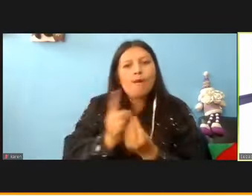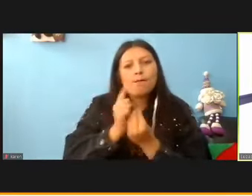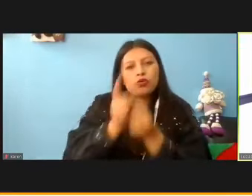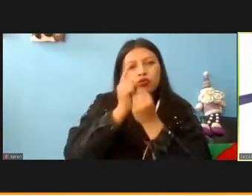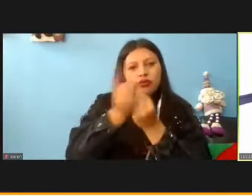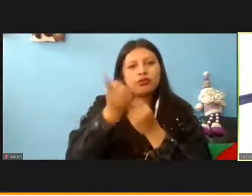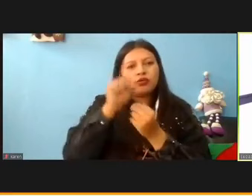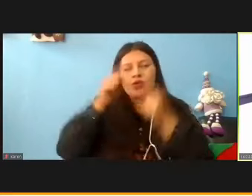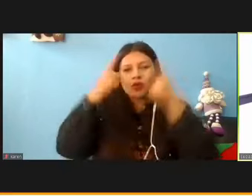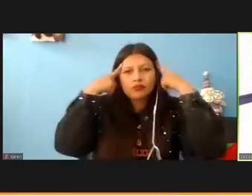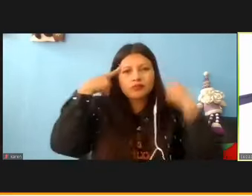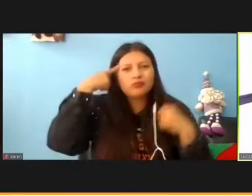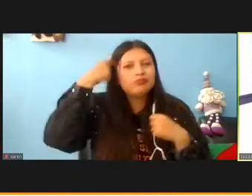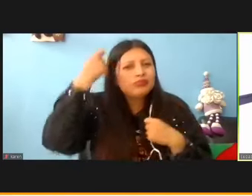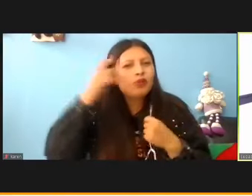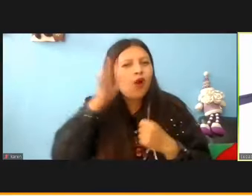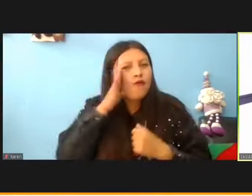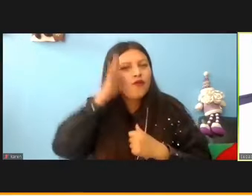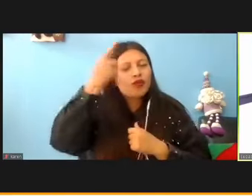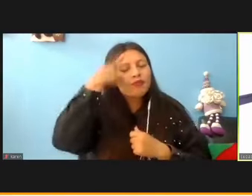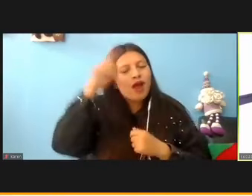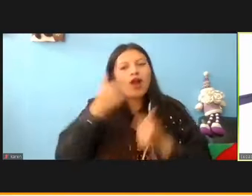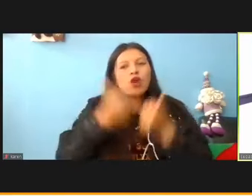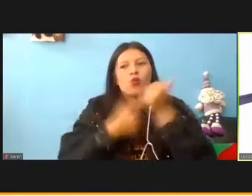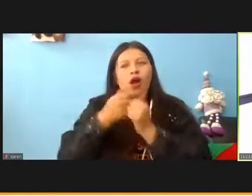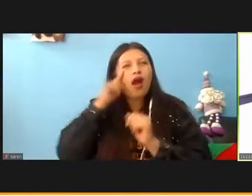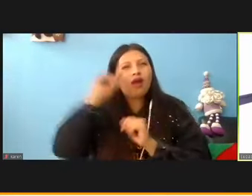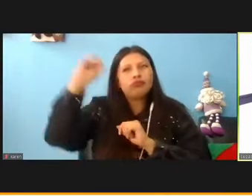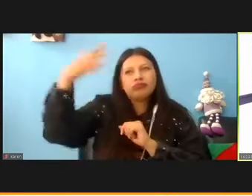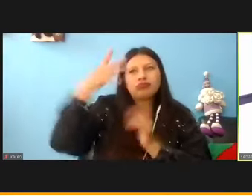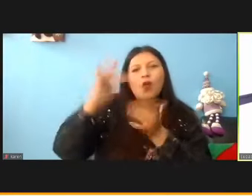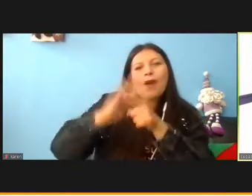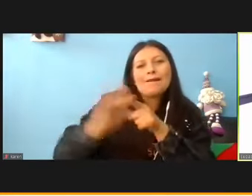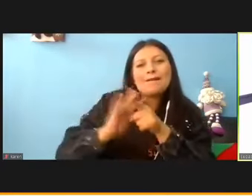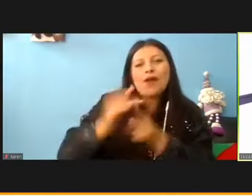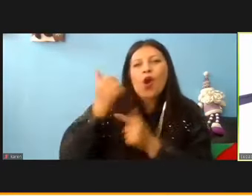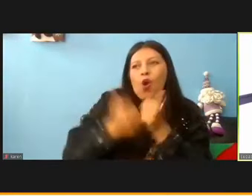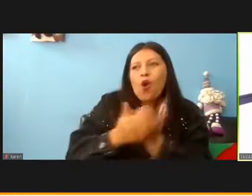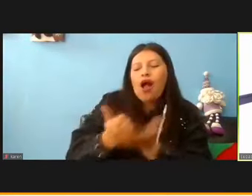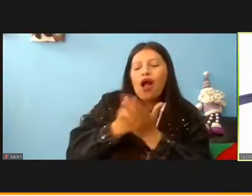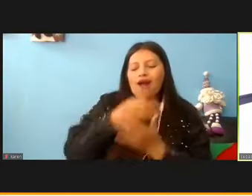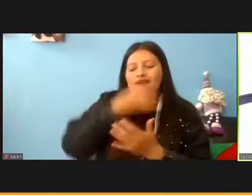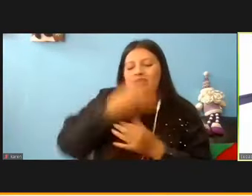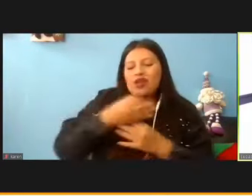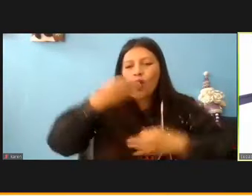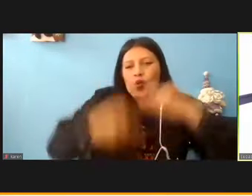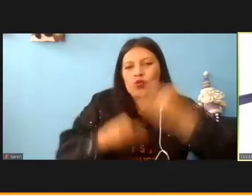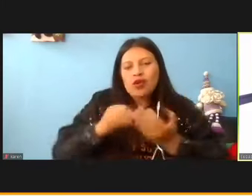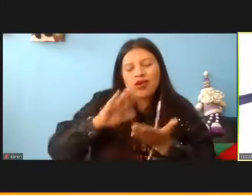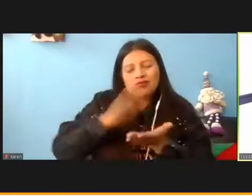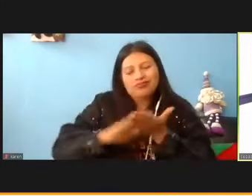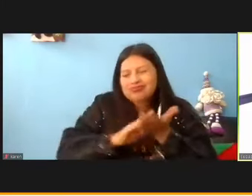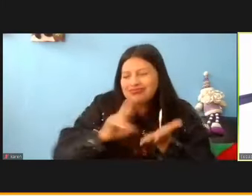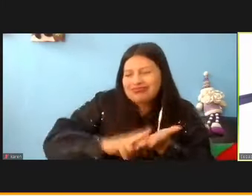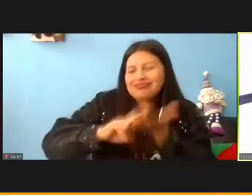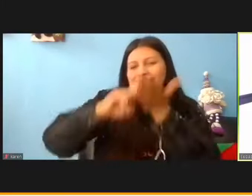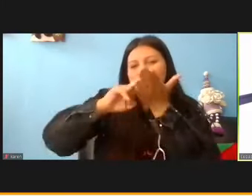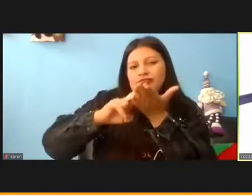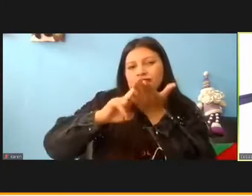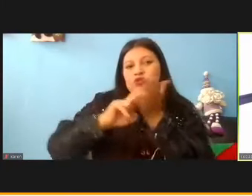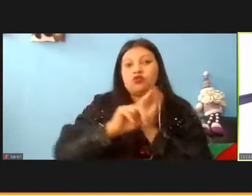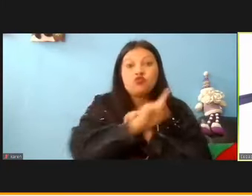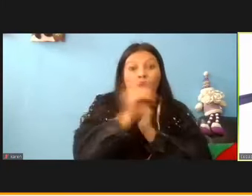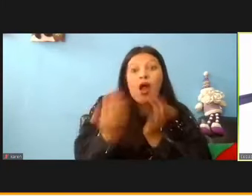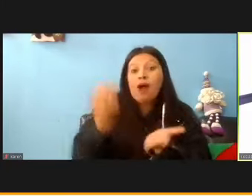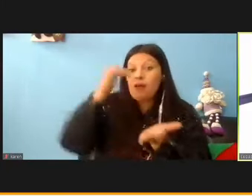los retos futuros a la luz de la implementación del sistema integral de verdad, justicia, reparación y no